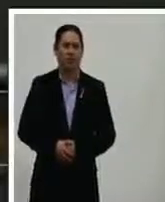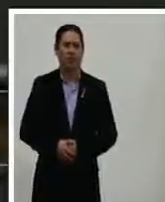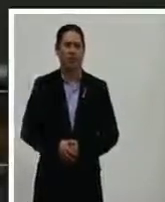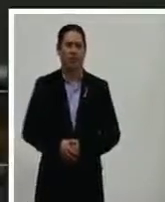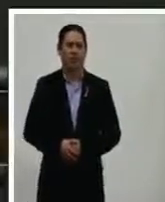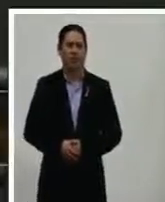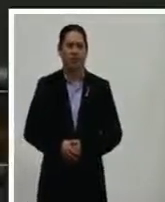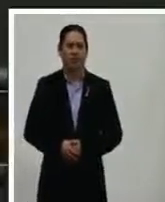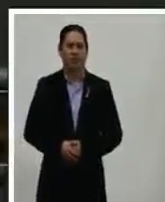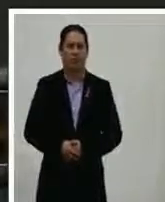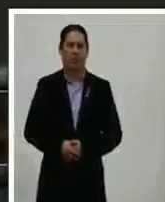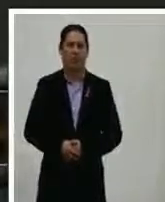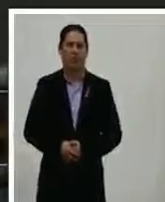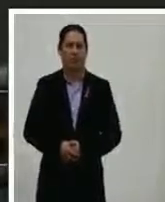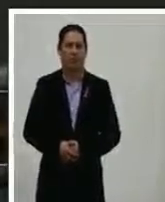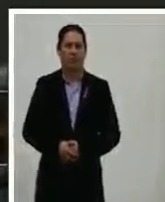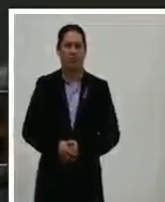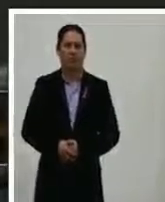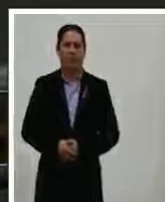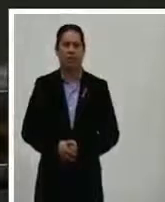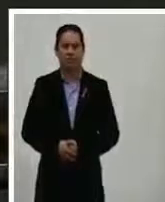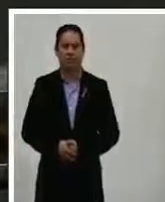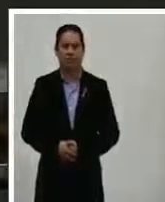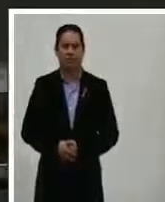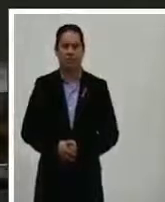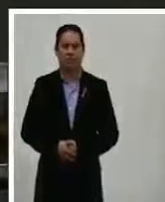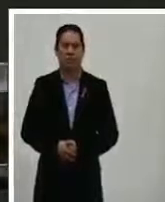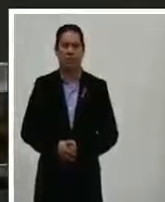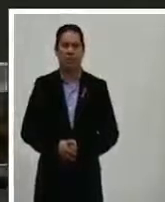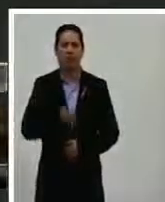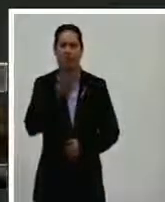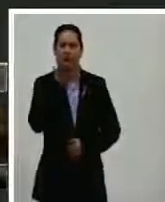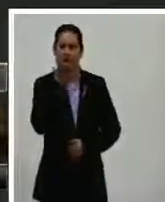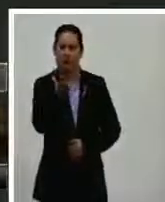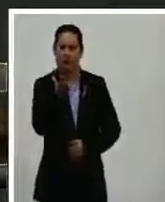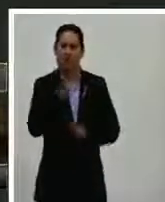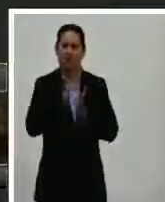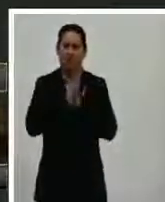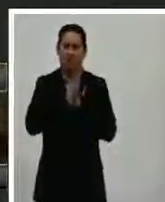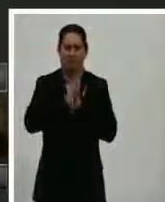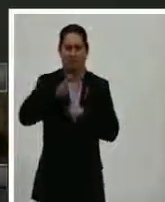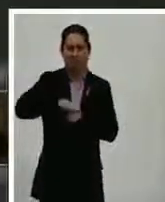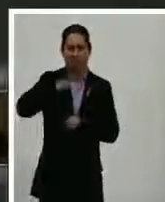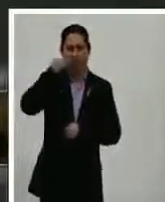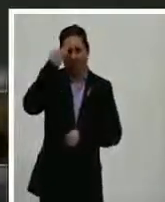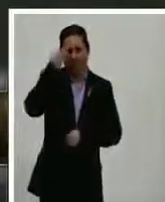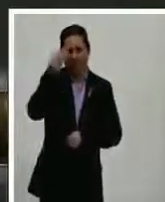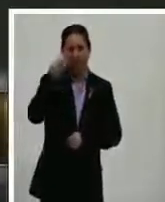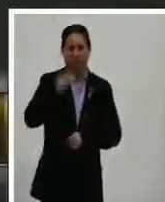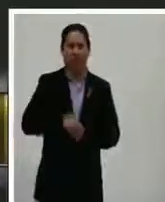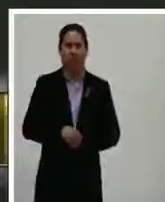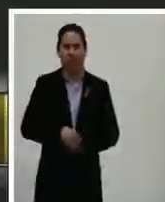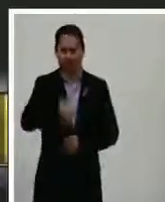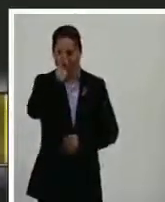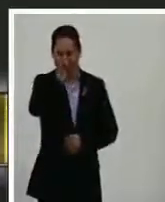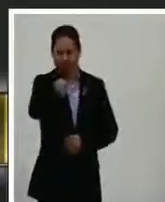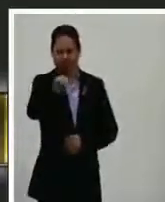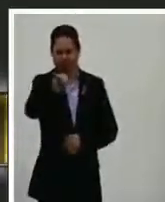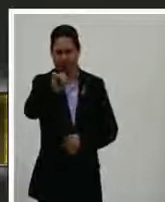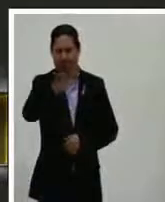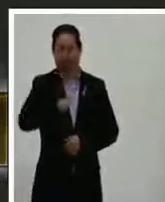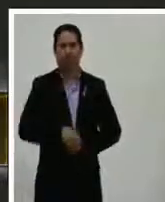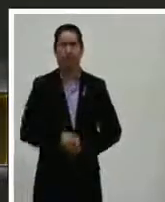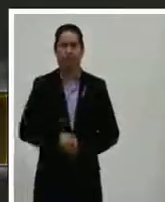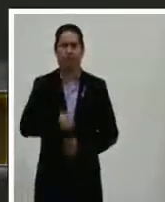con su venía diputado presidente solicitó más tiempo para mi intervención autorizado diputado